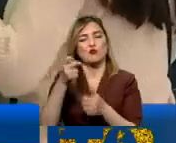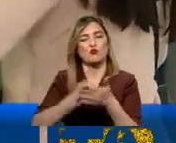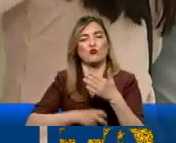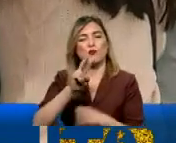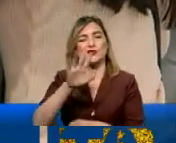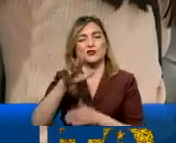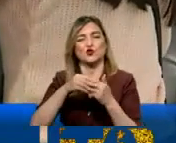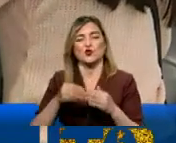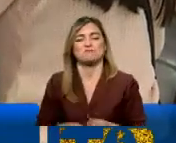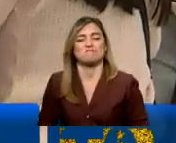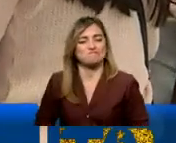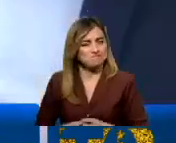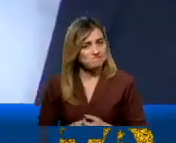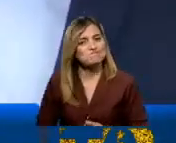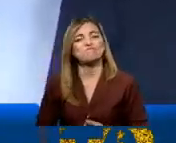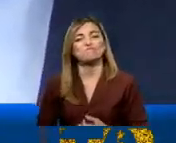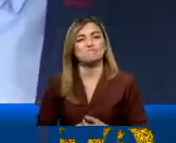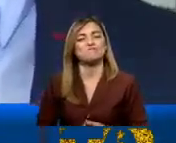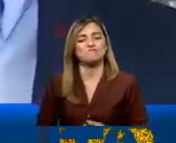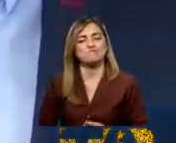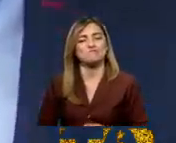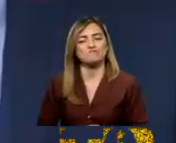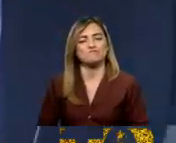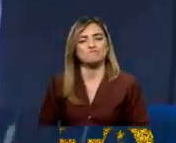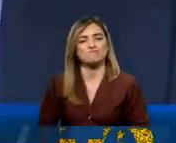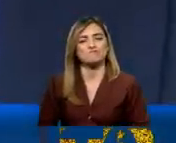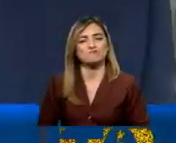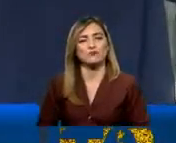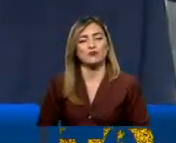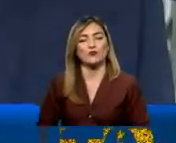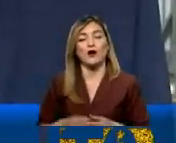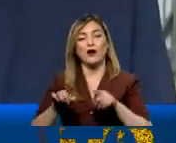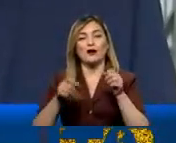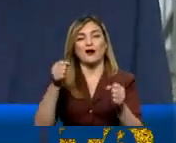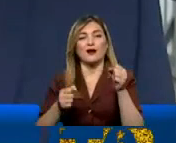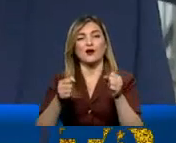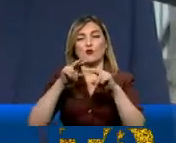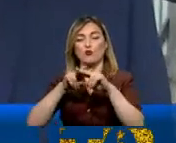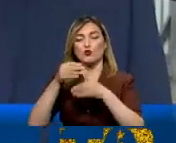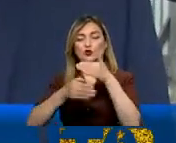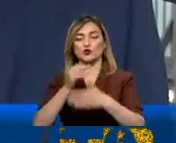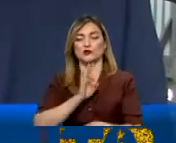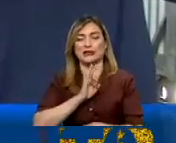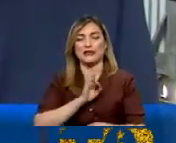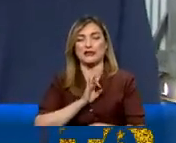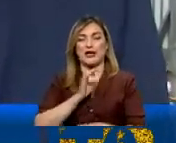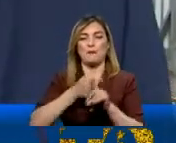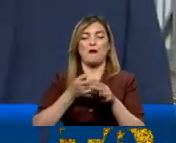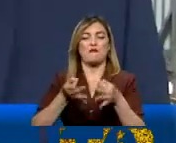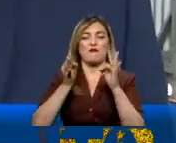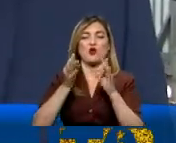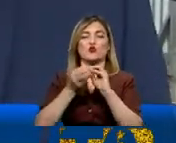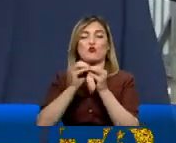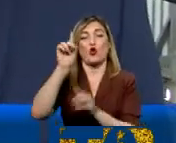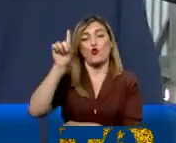es de $25. Sin embargo, existe una cantidad de vehículos que tuvieron que hacer el proceso de revisión técnica vehicular también, que son los del dígito